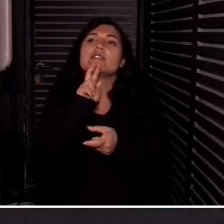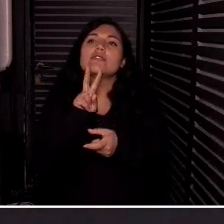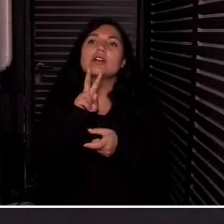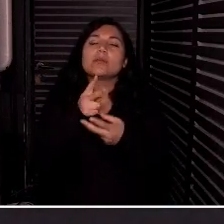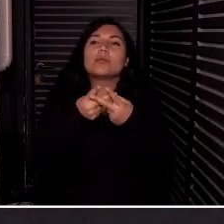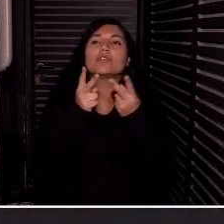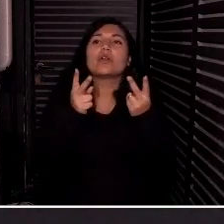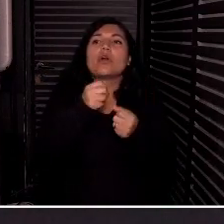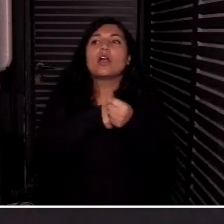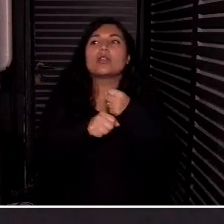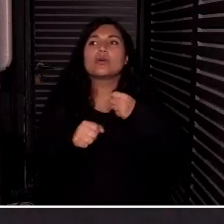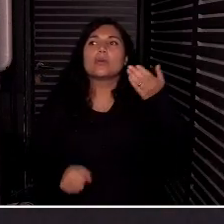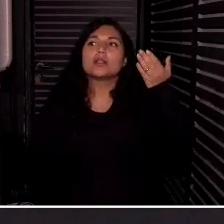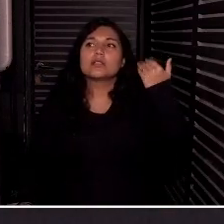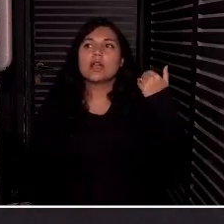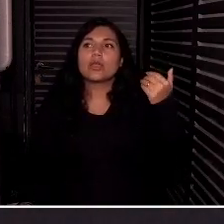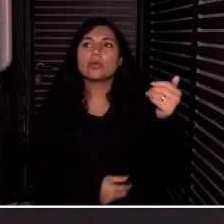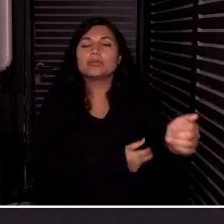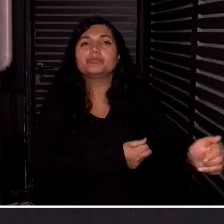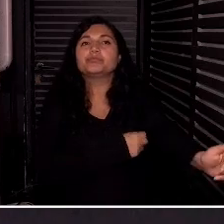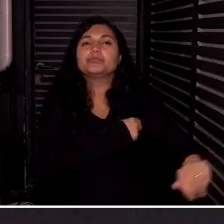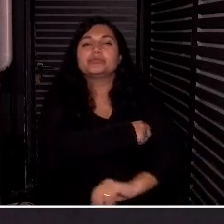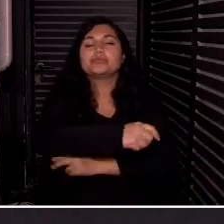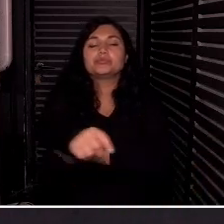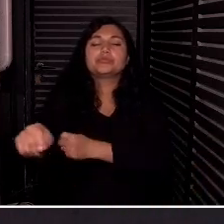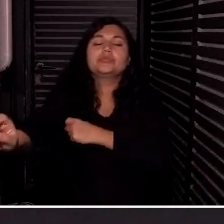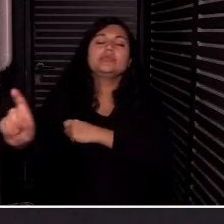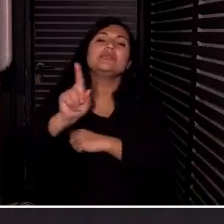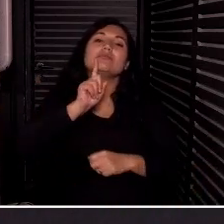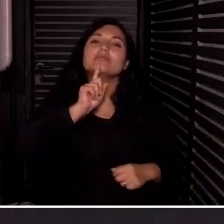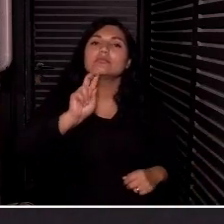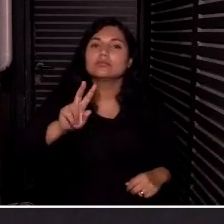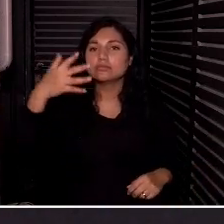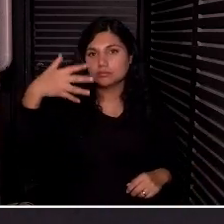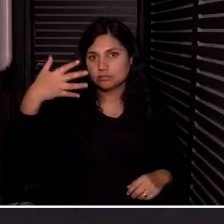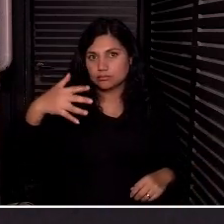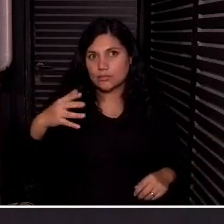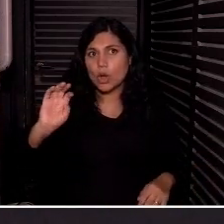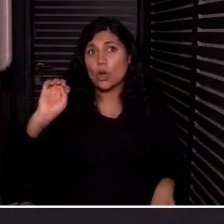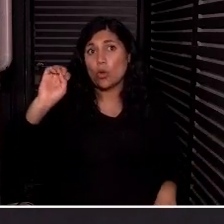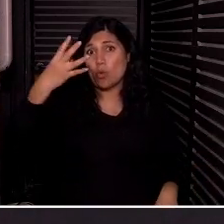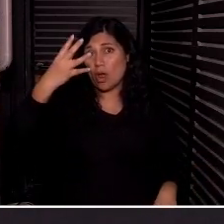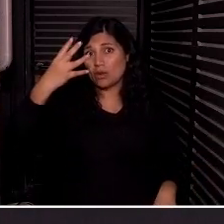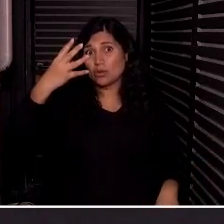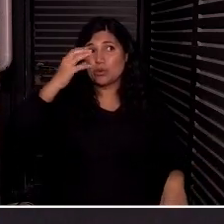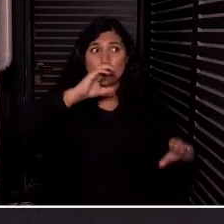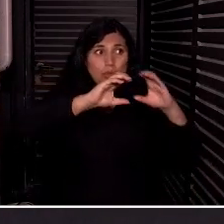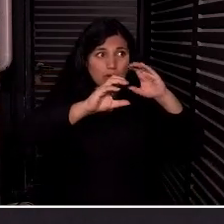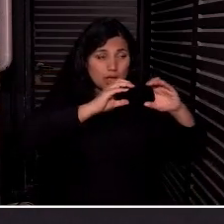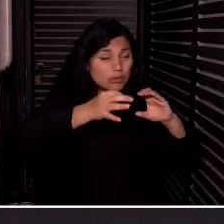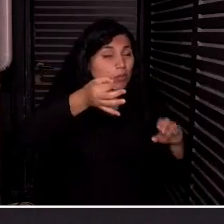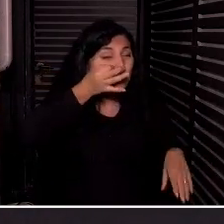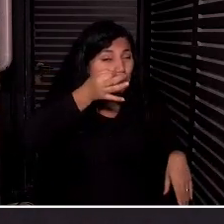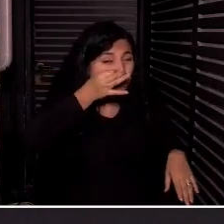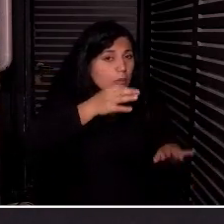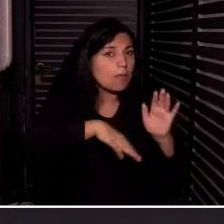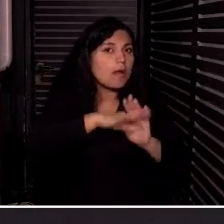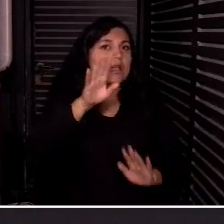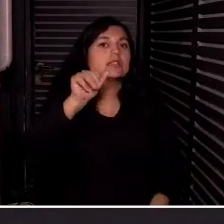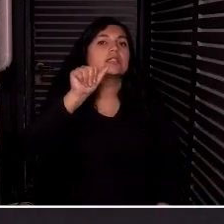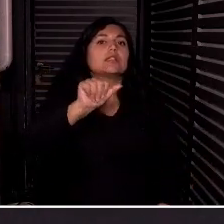pasado indica que la televisión abierta es el cuarto medio más consumido por las personas en Chile el 64